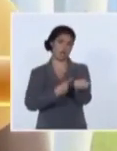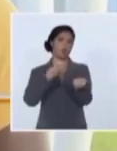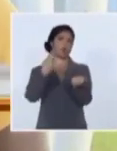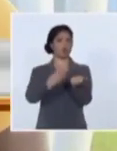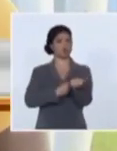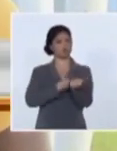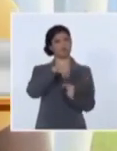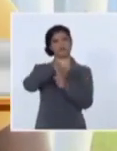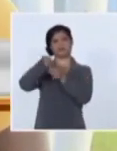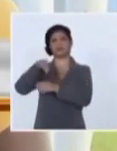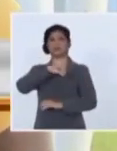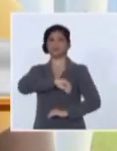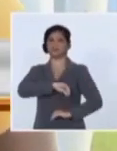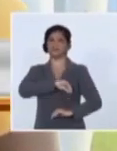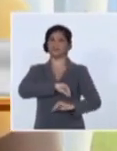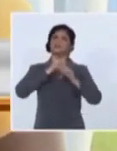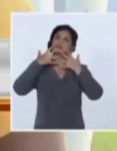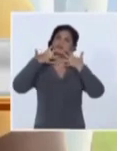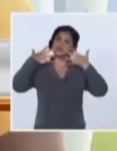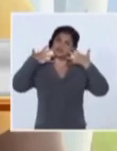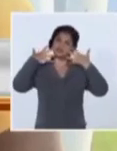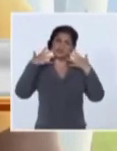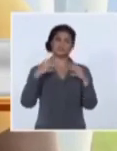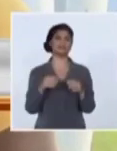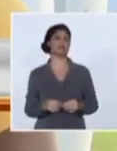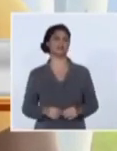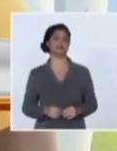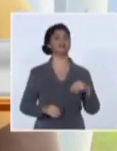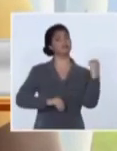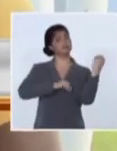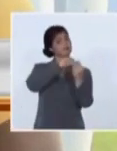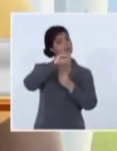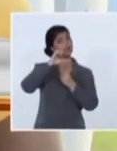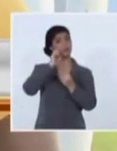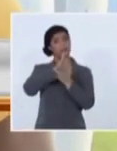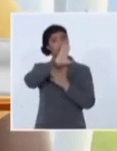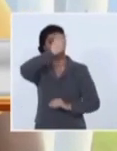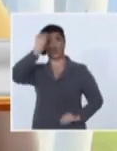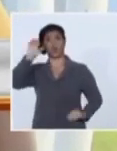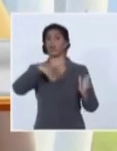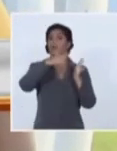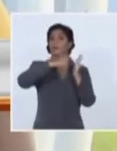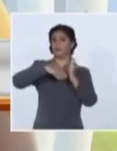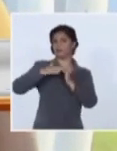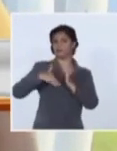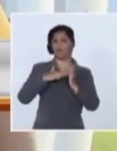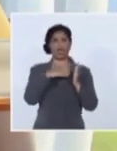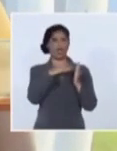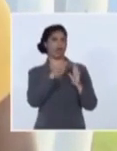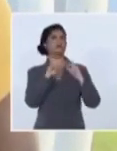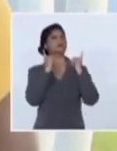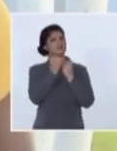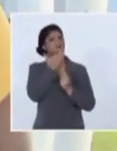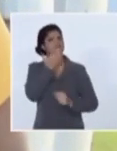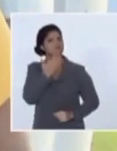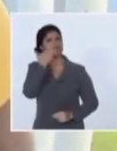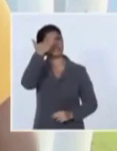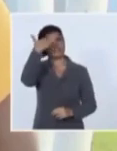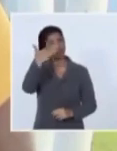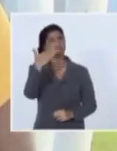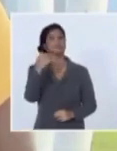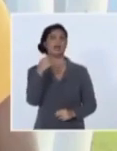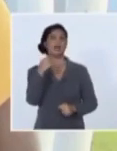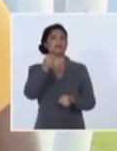contento y muy alegre incluso con el cambio de la escuela la el apoyo de la comunidad que todo el mundo se